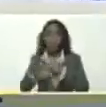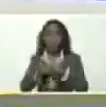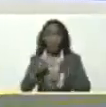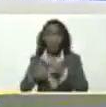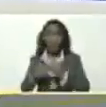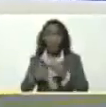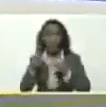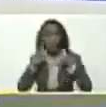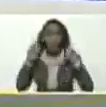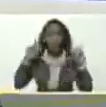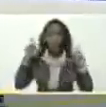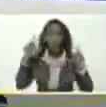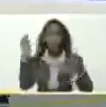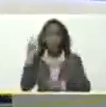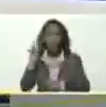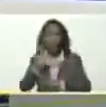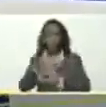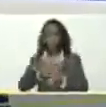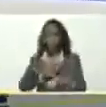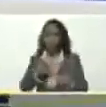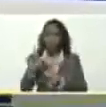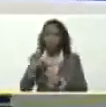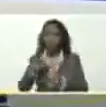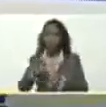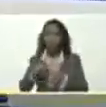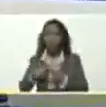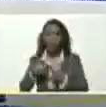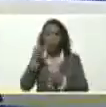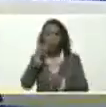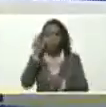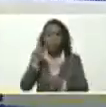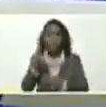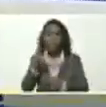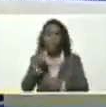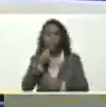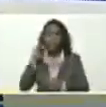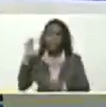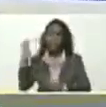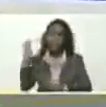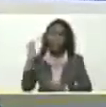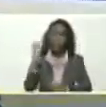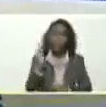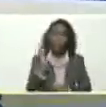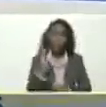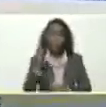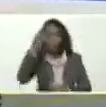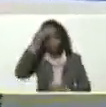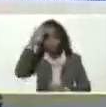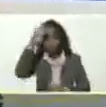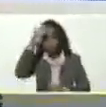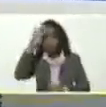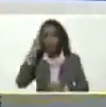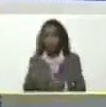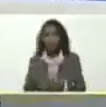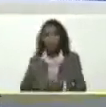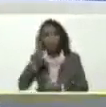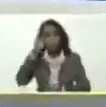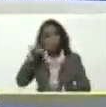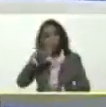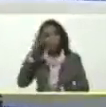repertorio musical venezolano. Ya tenemos lista entonces a Judith Vidal, quien viene desde Cuba. El hermano pueblo